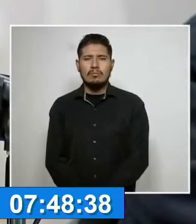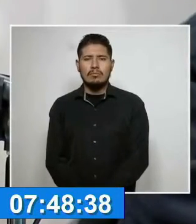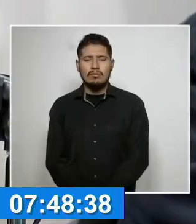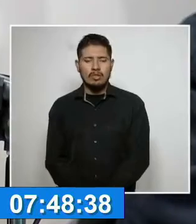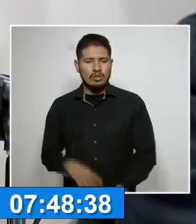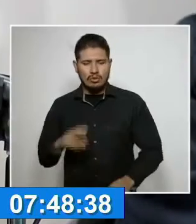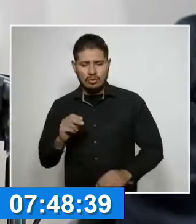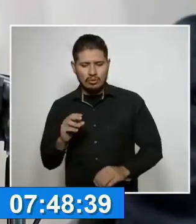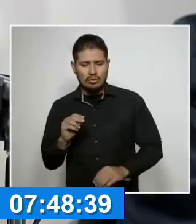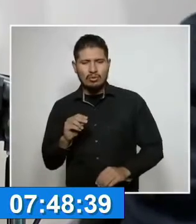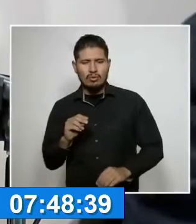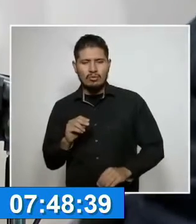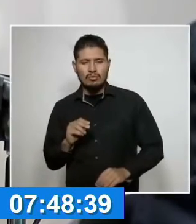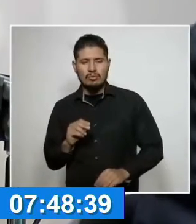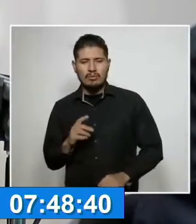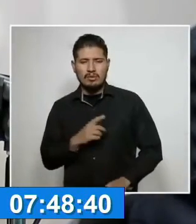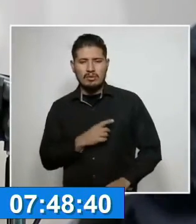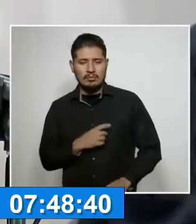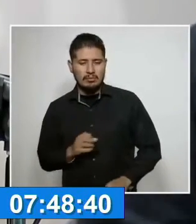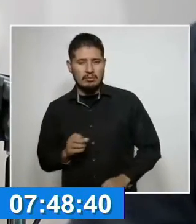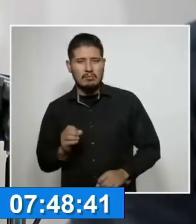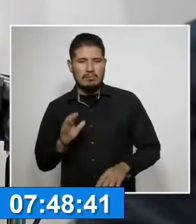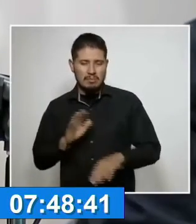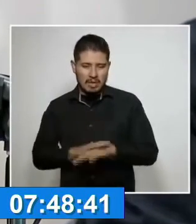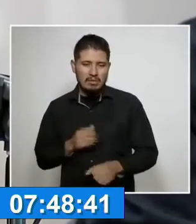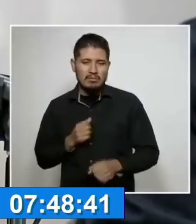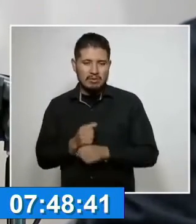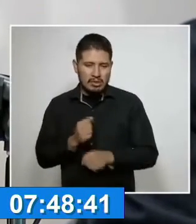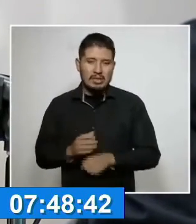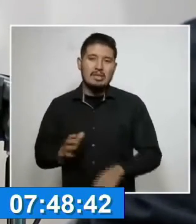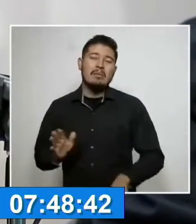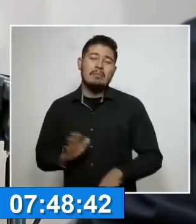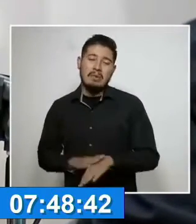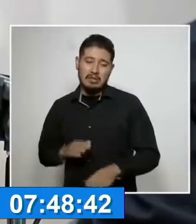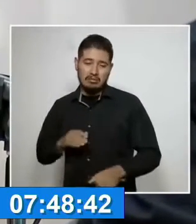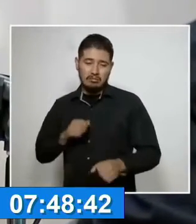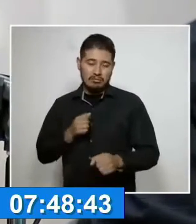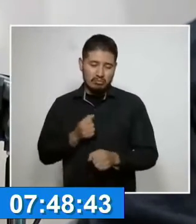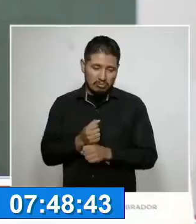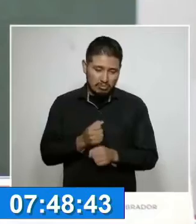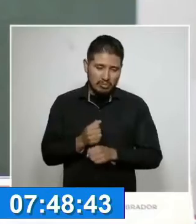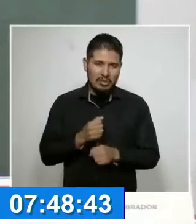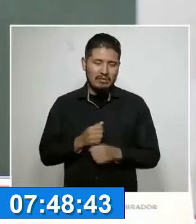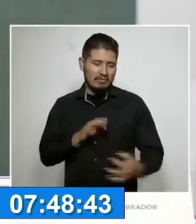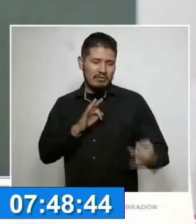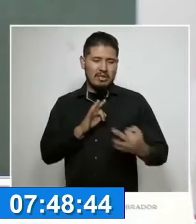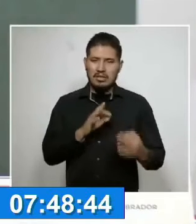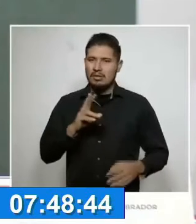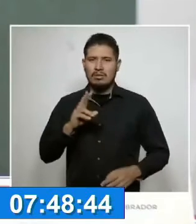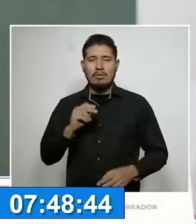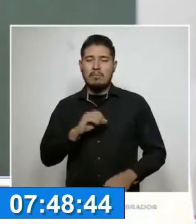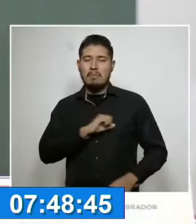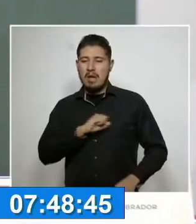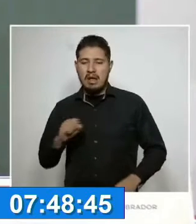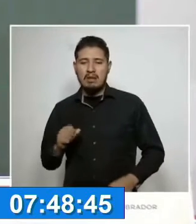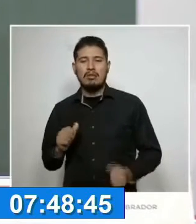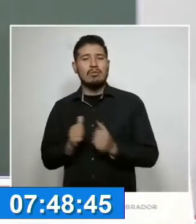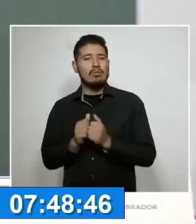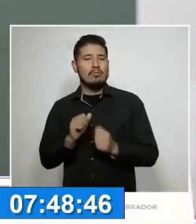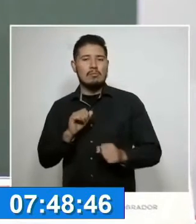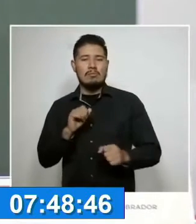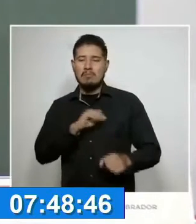se debe enfrentar la violencia con la violencia. No se puede enfrentar el mal con el mal.